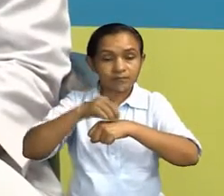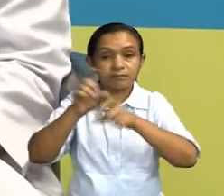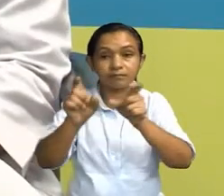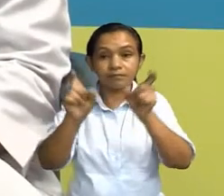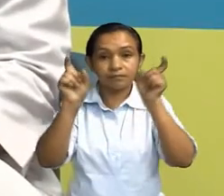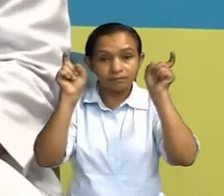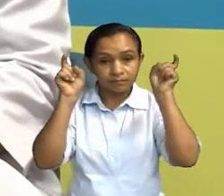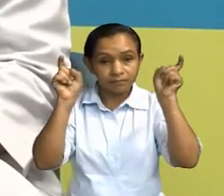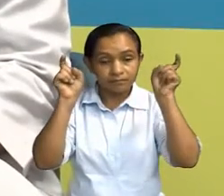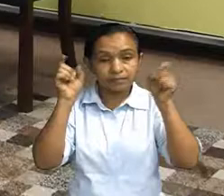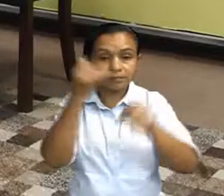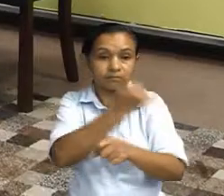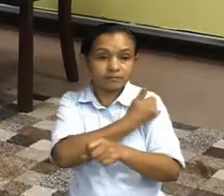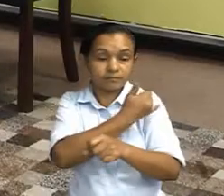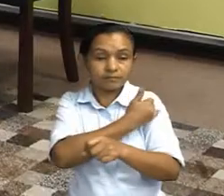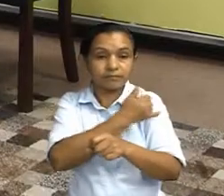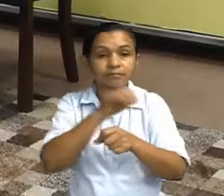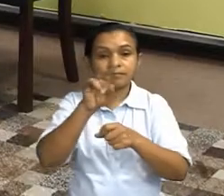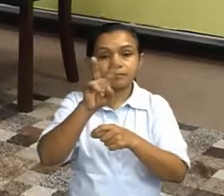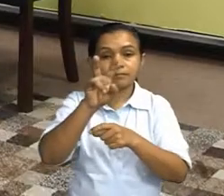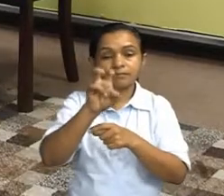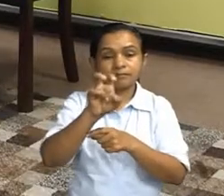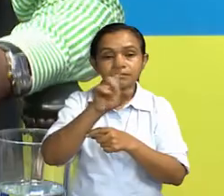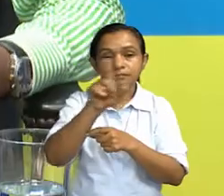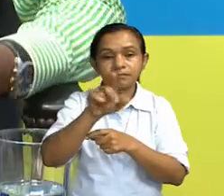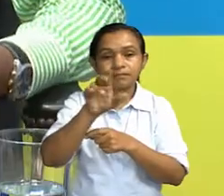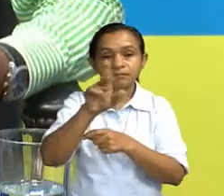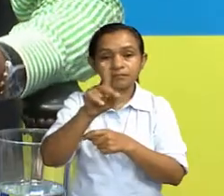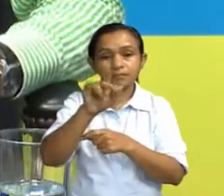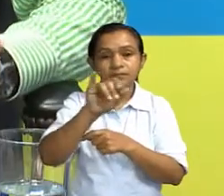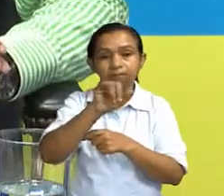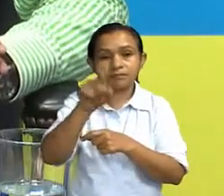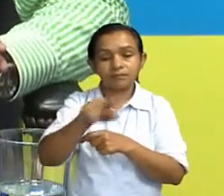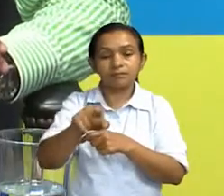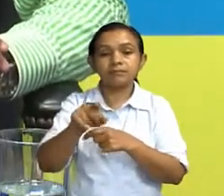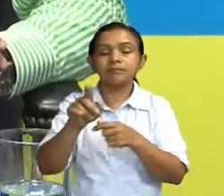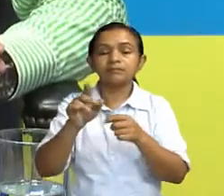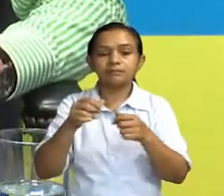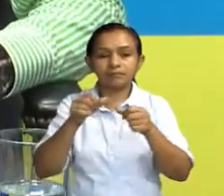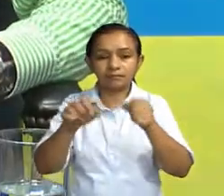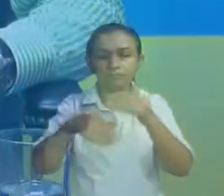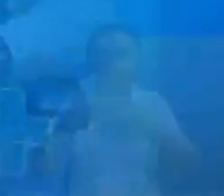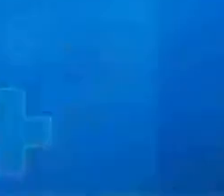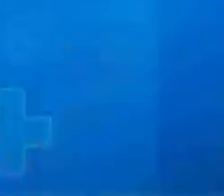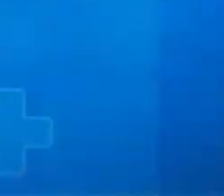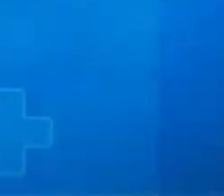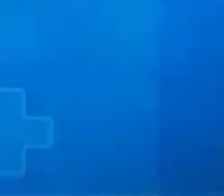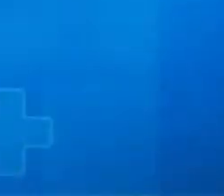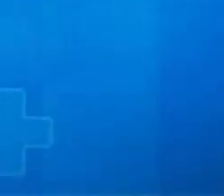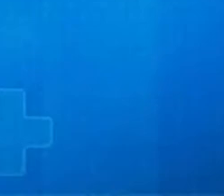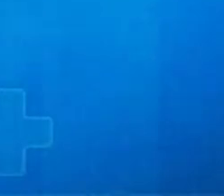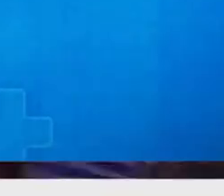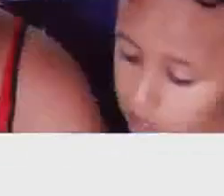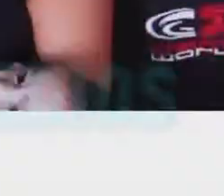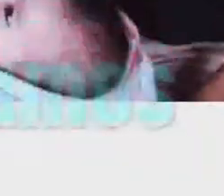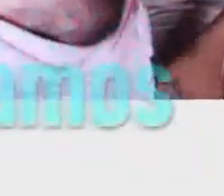ginecoobstetra del Hospital Dr. Fernando Vélez Pais. Usted no le cambie de canal, que ya regresamos.